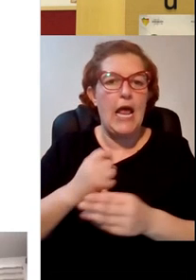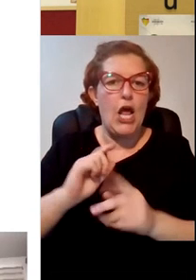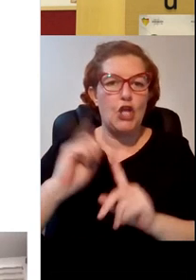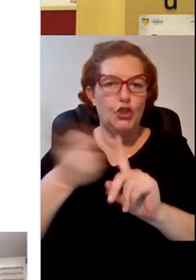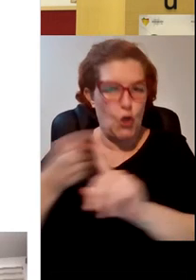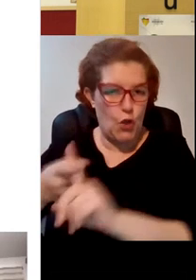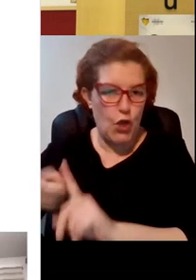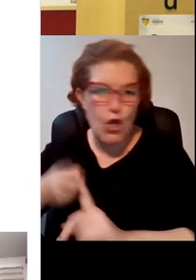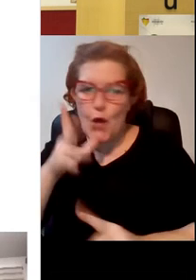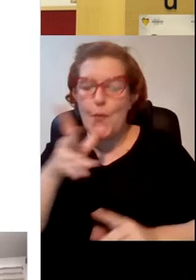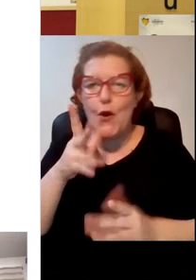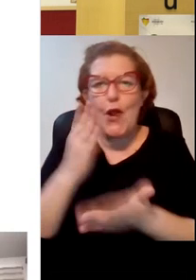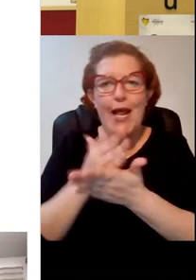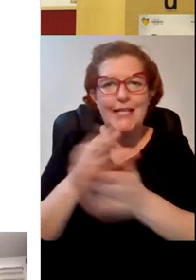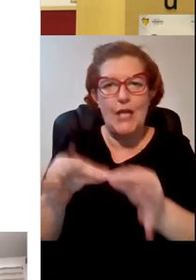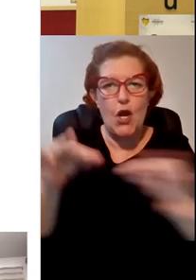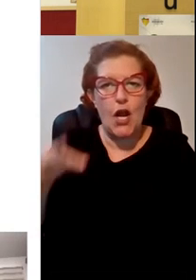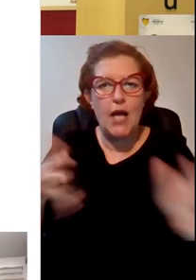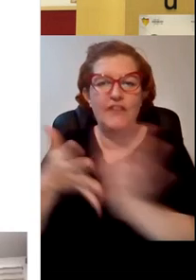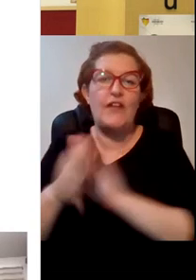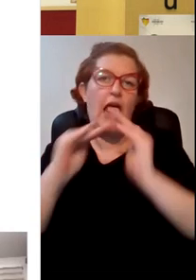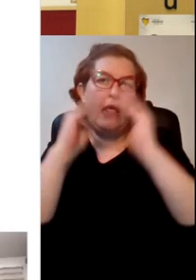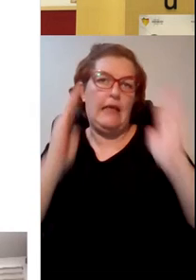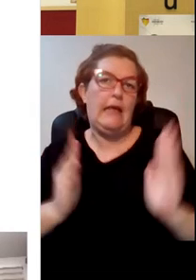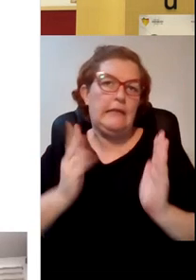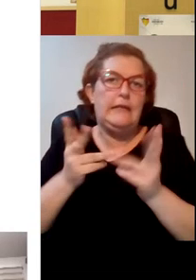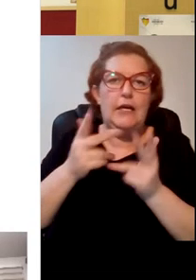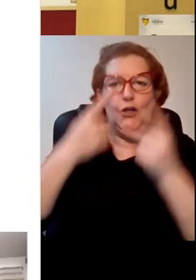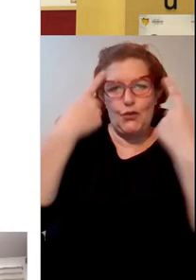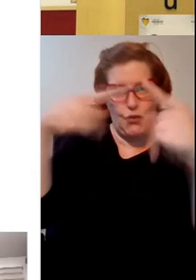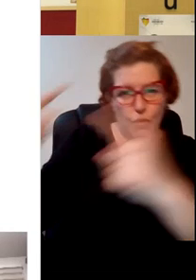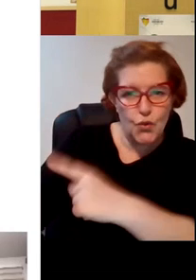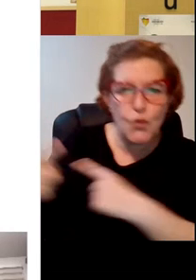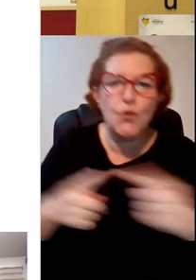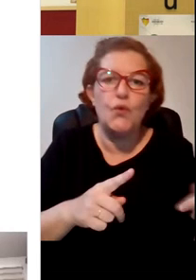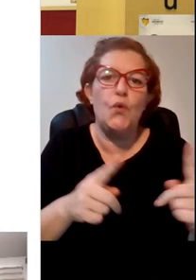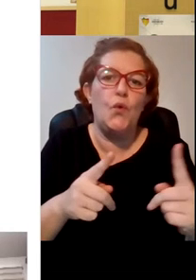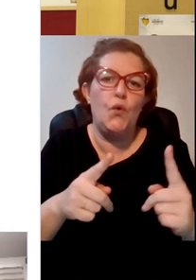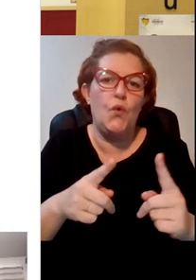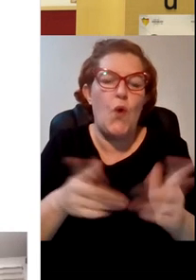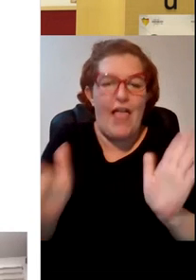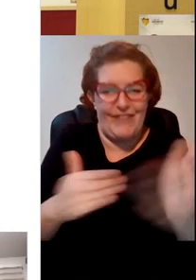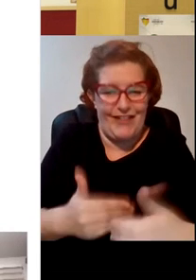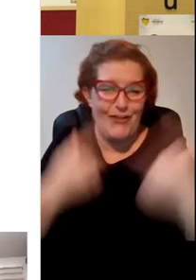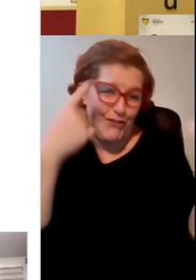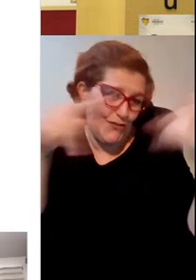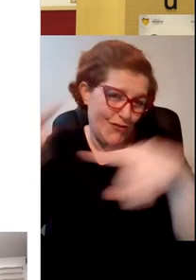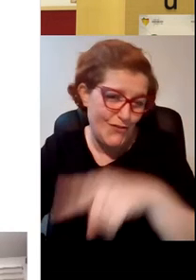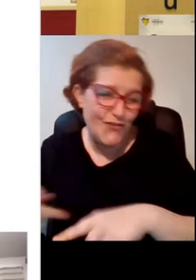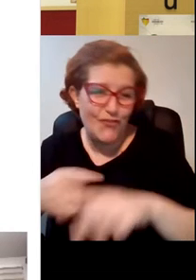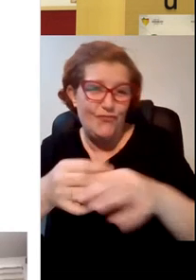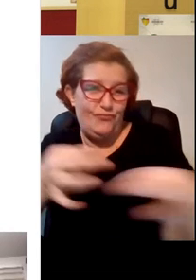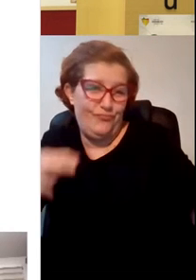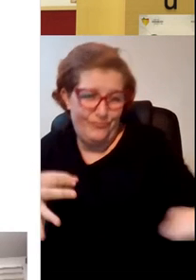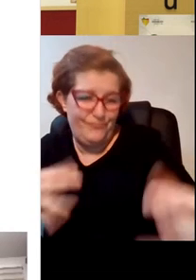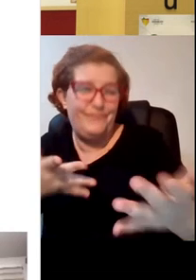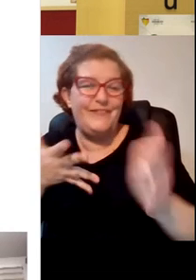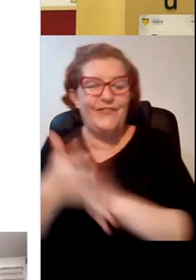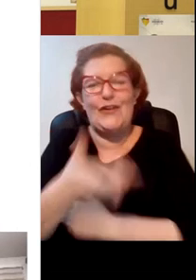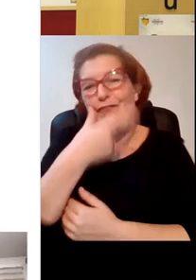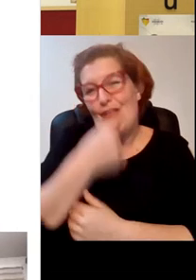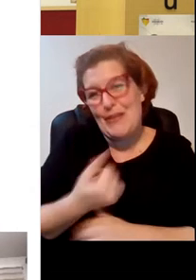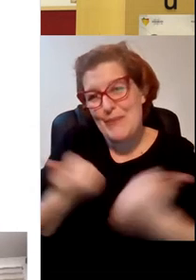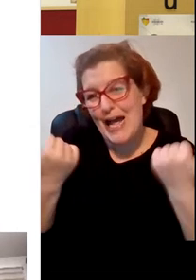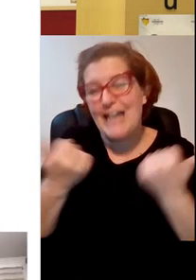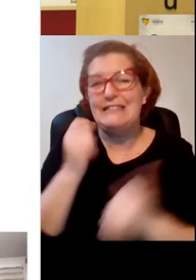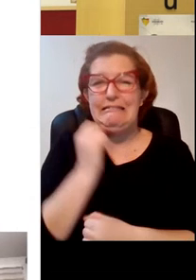en contextos domésticos cada uno desde su casa cada uno desde su habitación donde es muy fácil donde